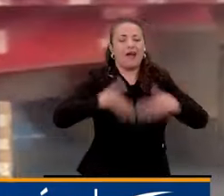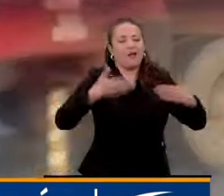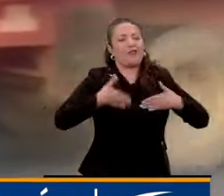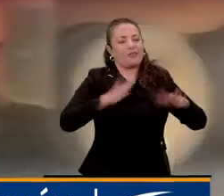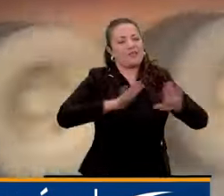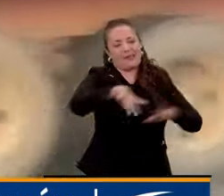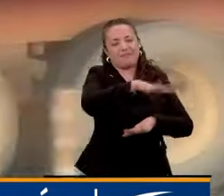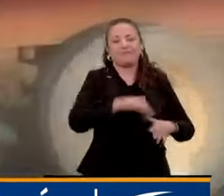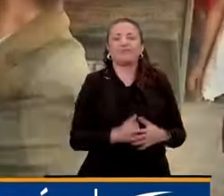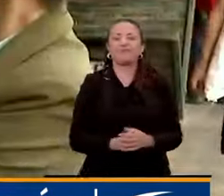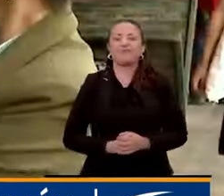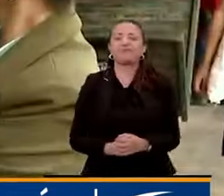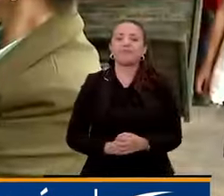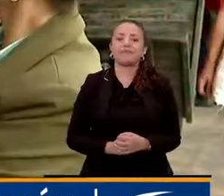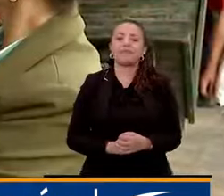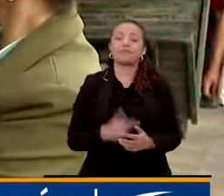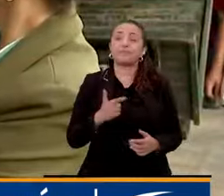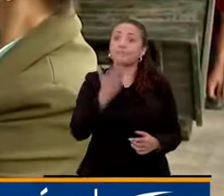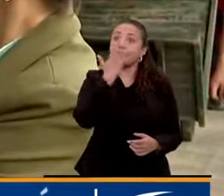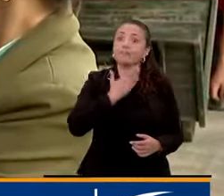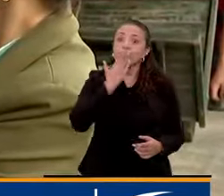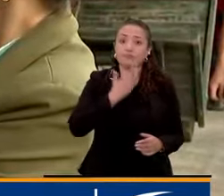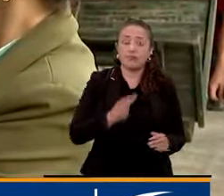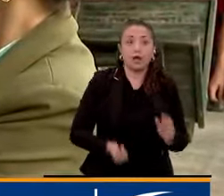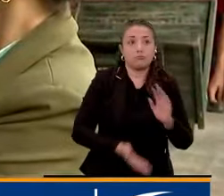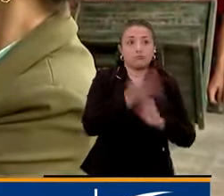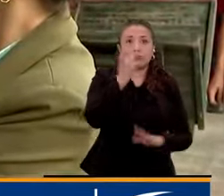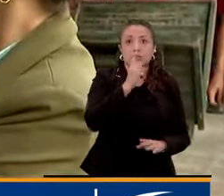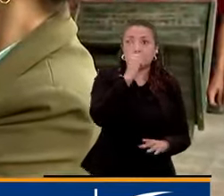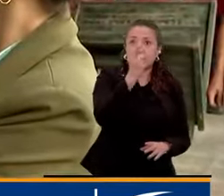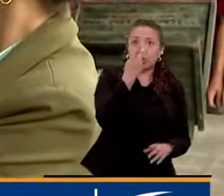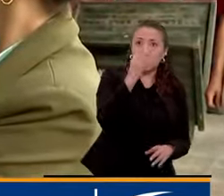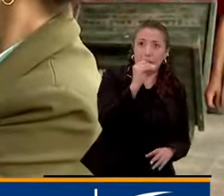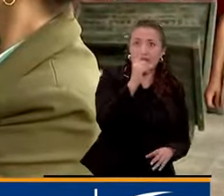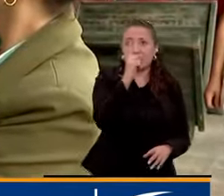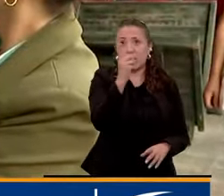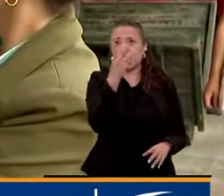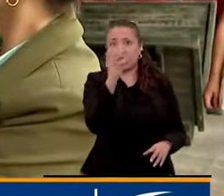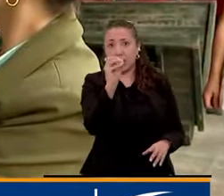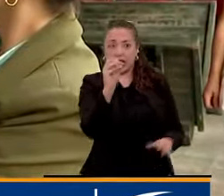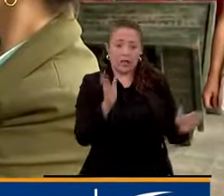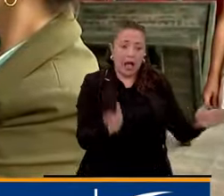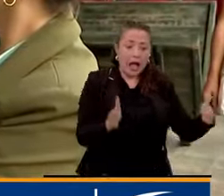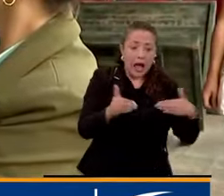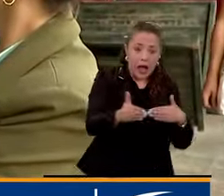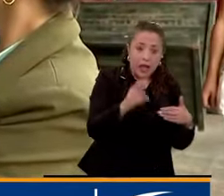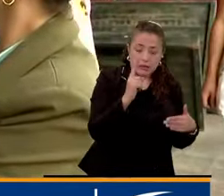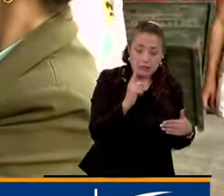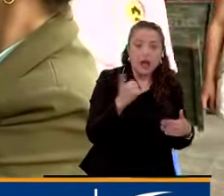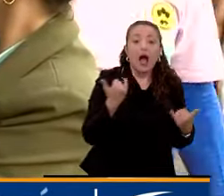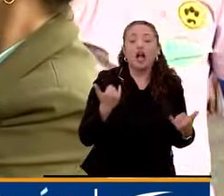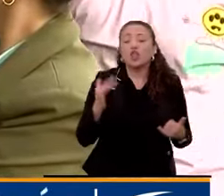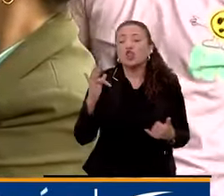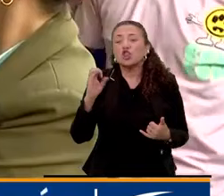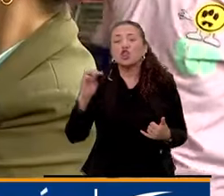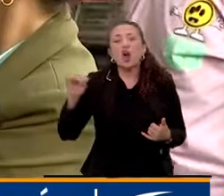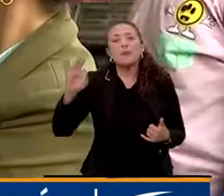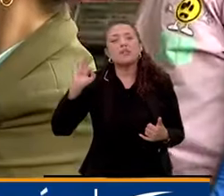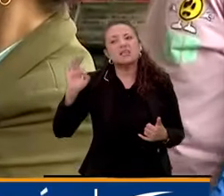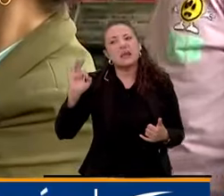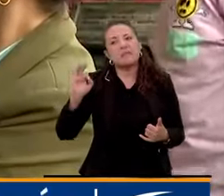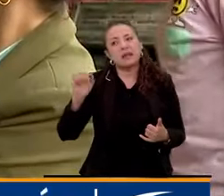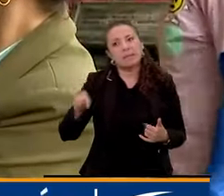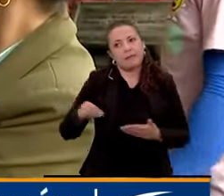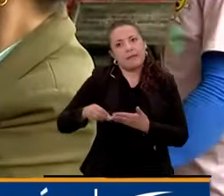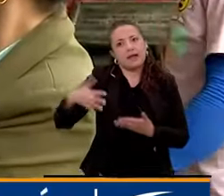contentos el mango había subido bastante estaba en 120 130 la caja en esos momentos el tomy que siempre tiende a ser un poquito